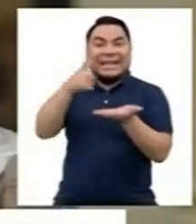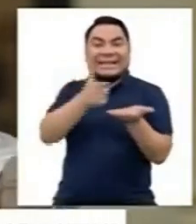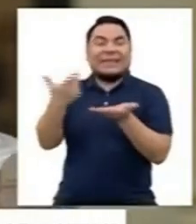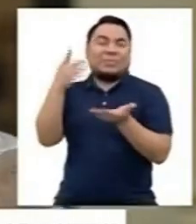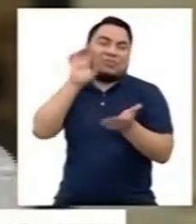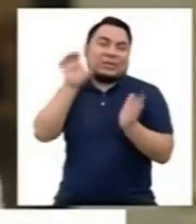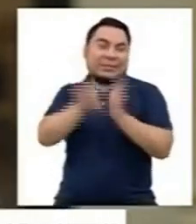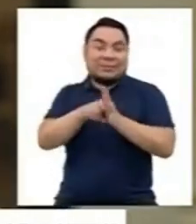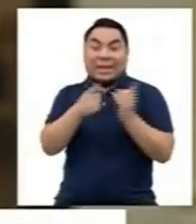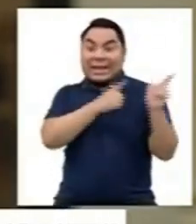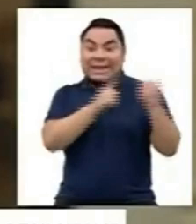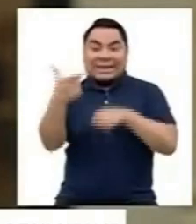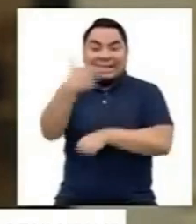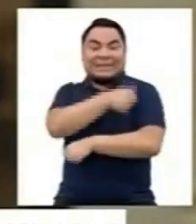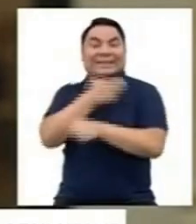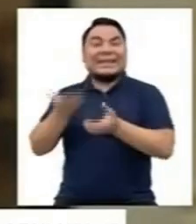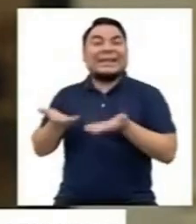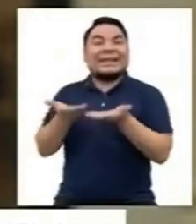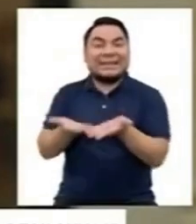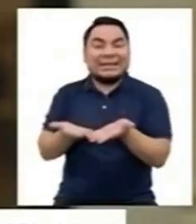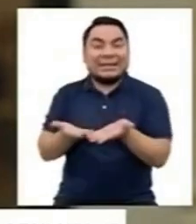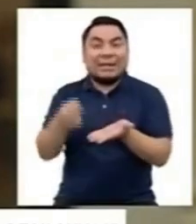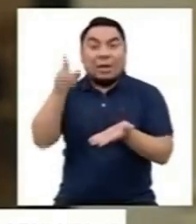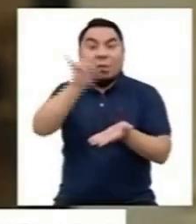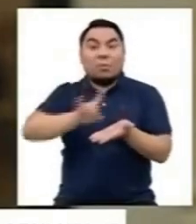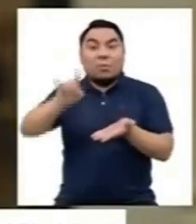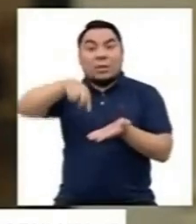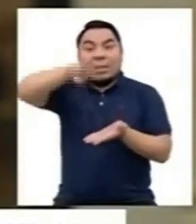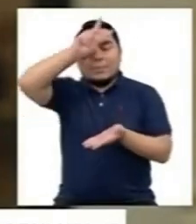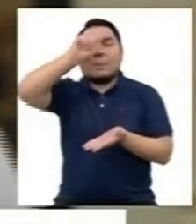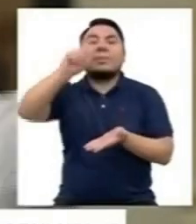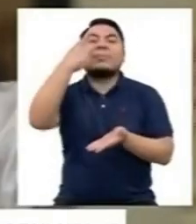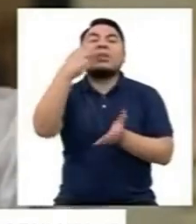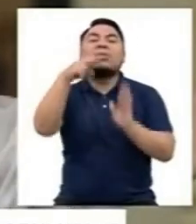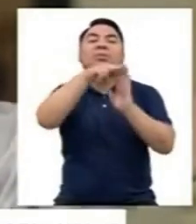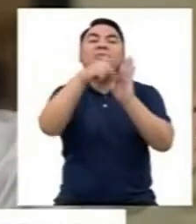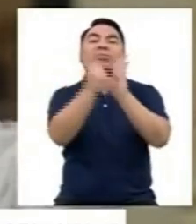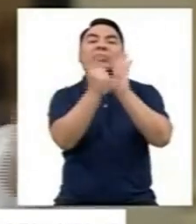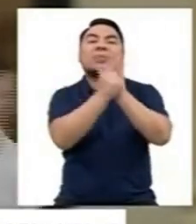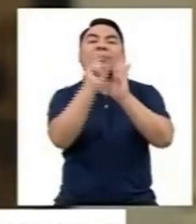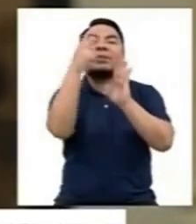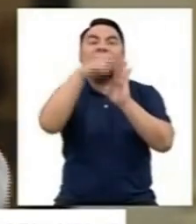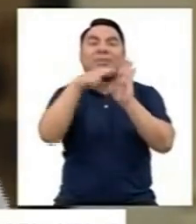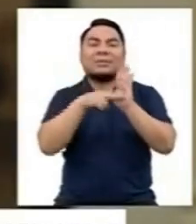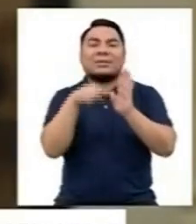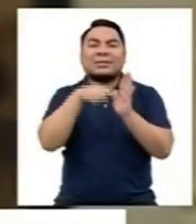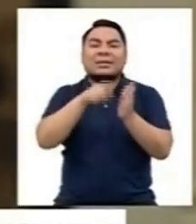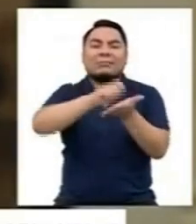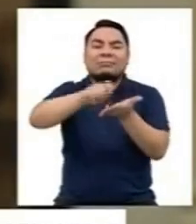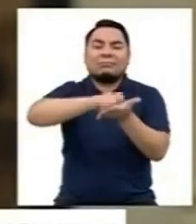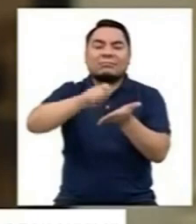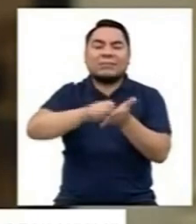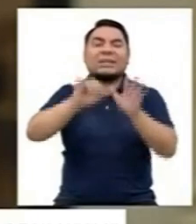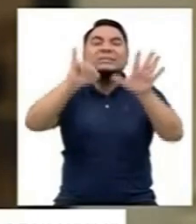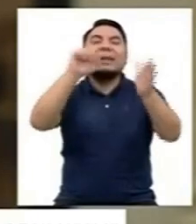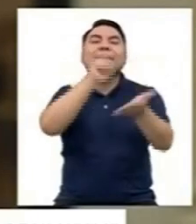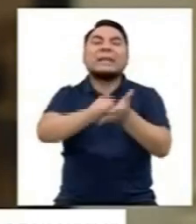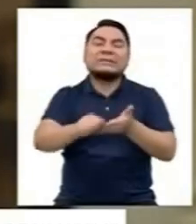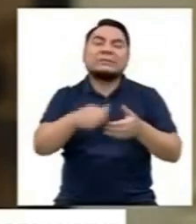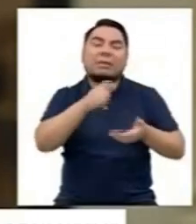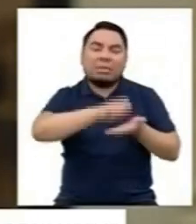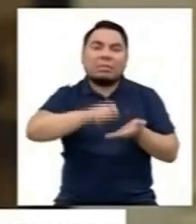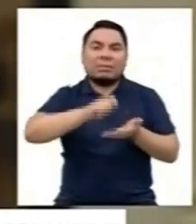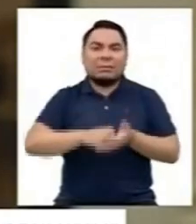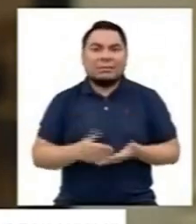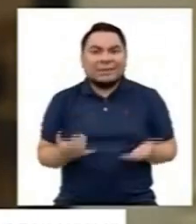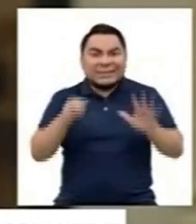diferencia cubriéndose con personas de muy alta criticidad, es decir, adultos mayores y personas que tienen algún